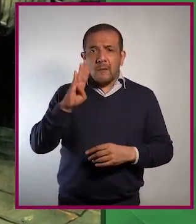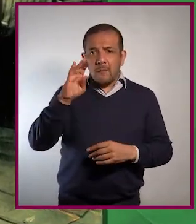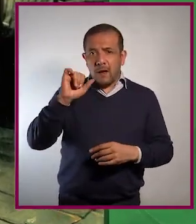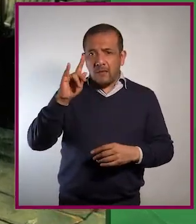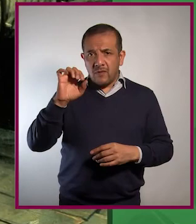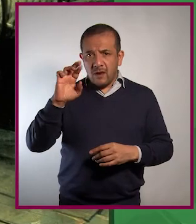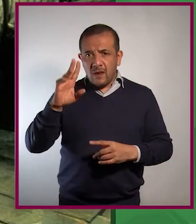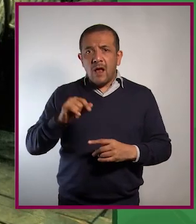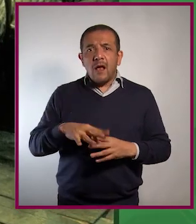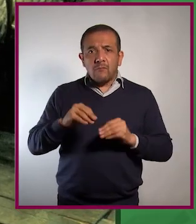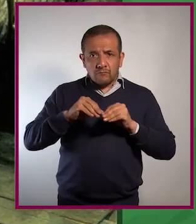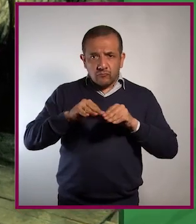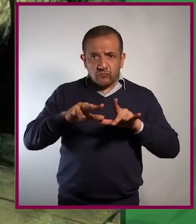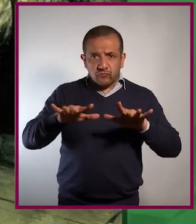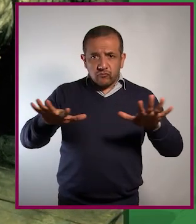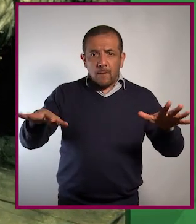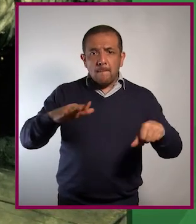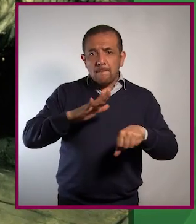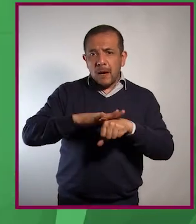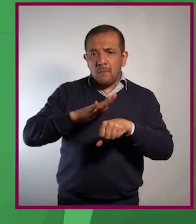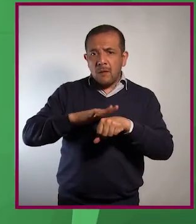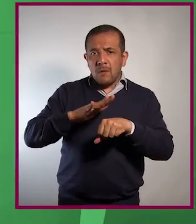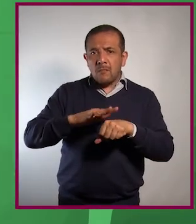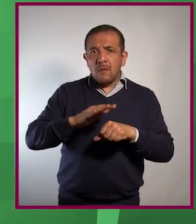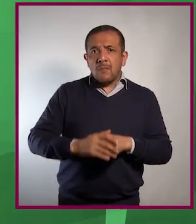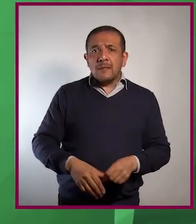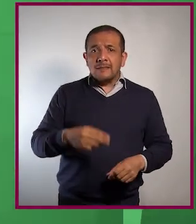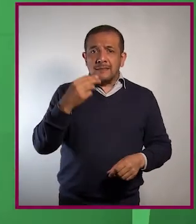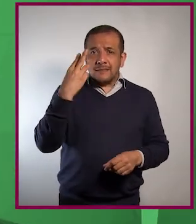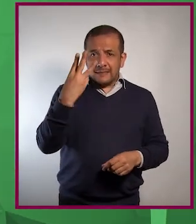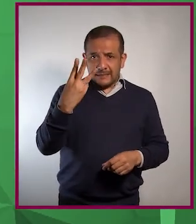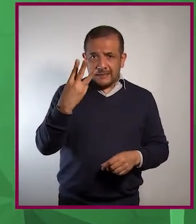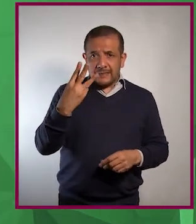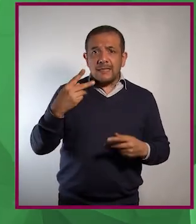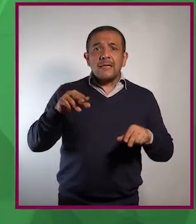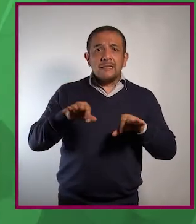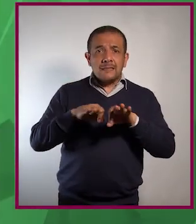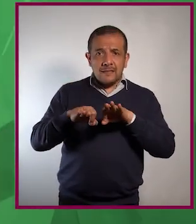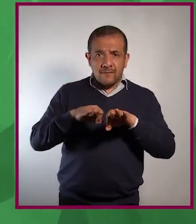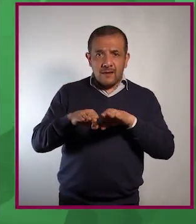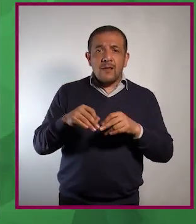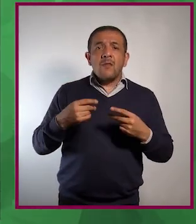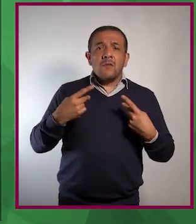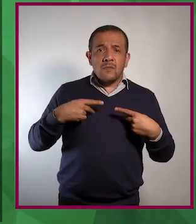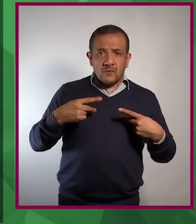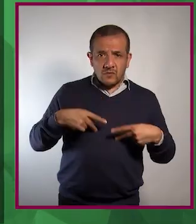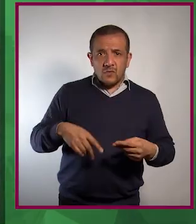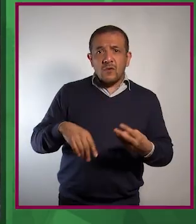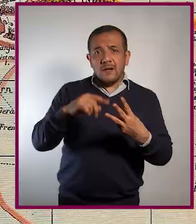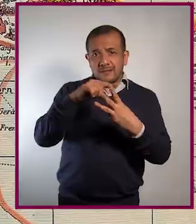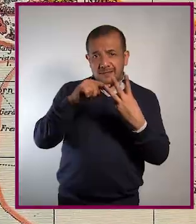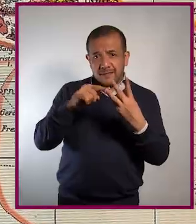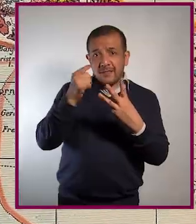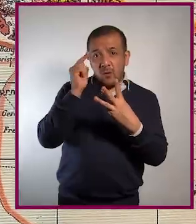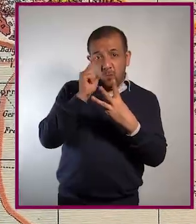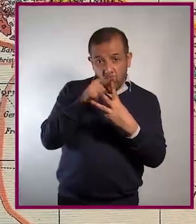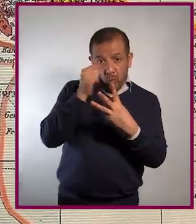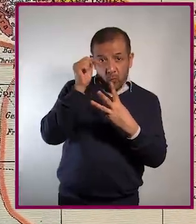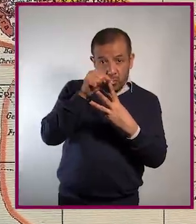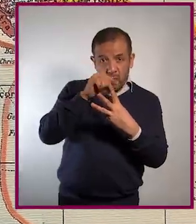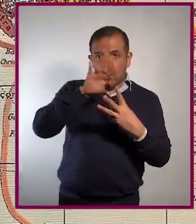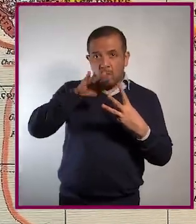bacteria creciera y proliferara. 1 de cada 3 trabajadores ingleses moría de tuberculosis. 100